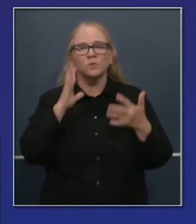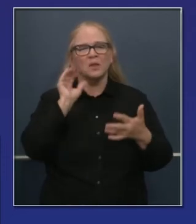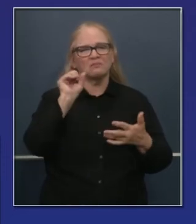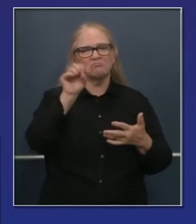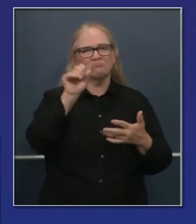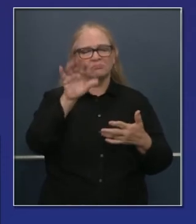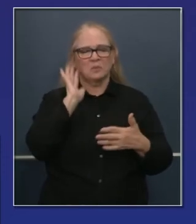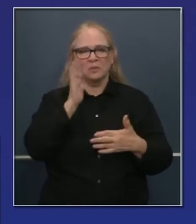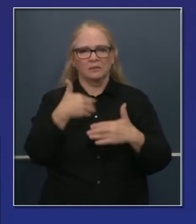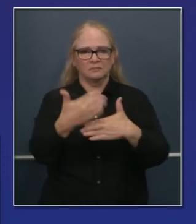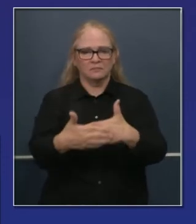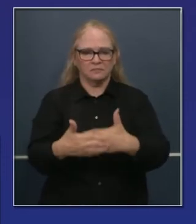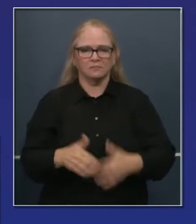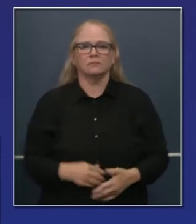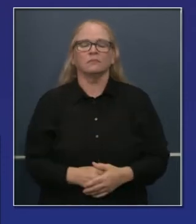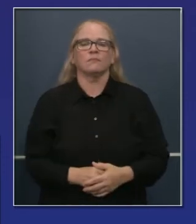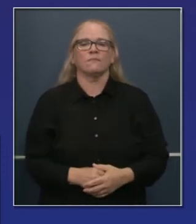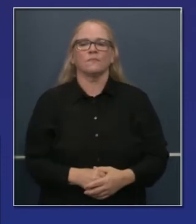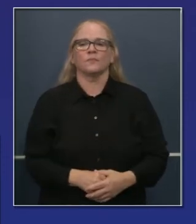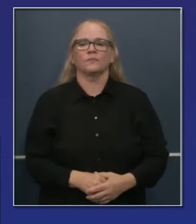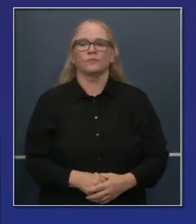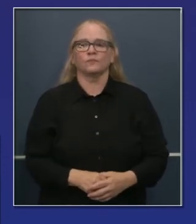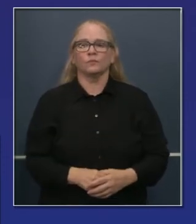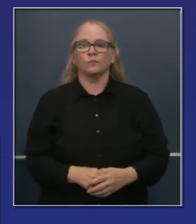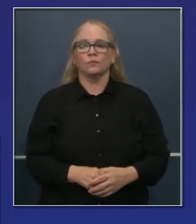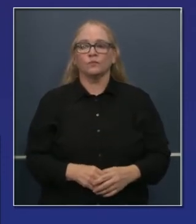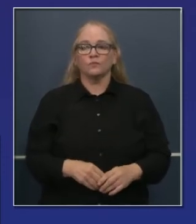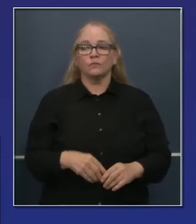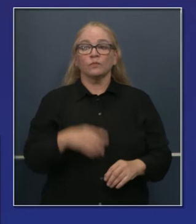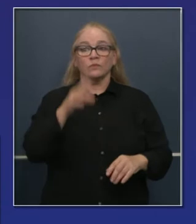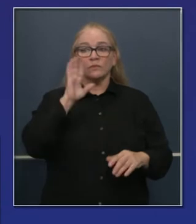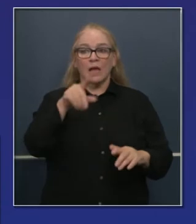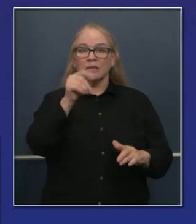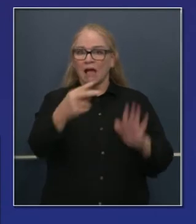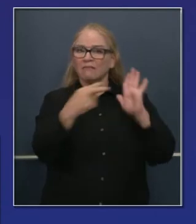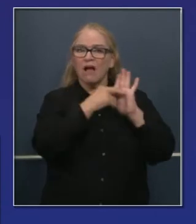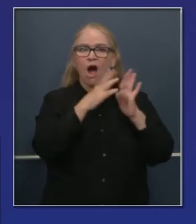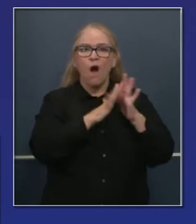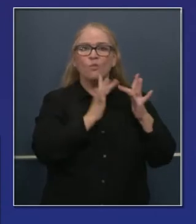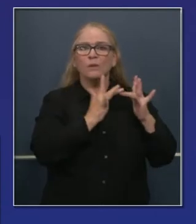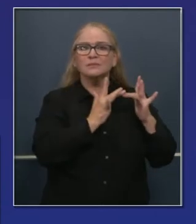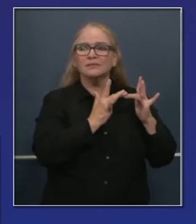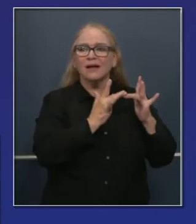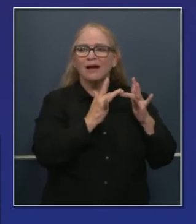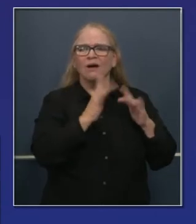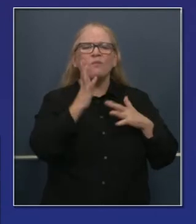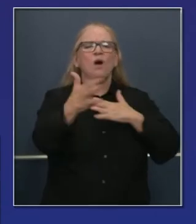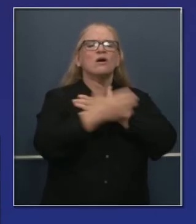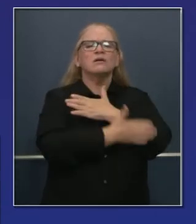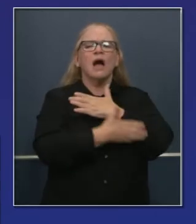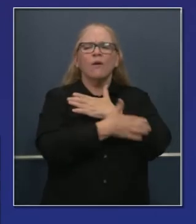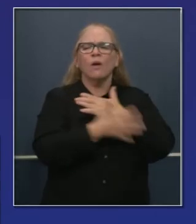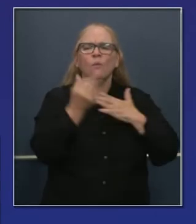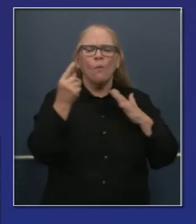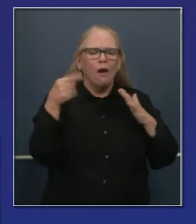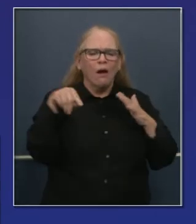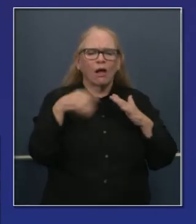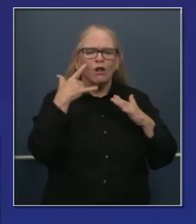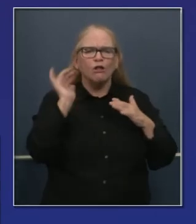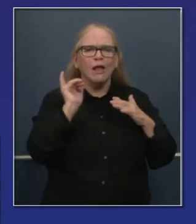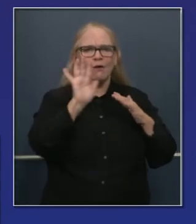y también sobre el impacto preciso que ha obtenido en sus condados correspondientes y el impacto que ha tenido en la lista de monitoreo